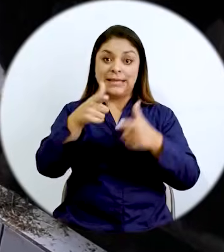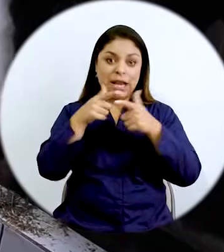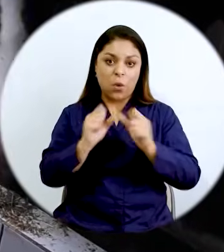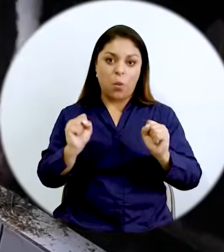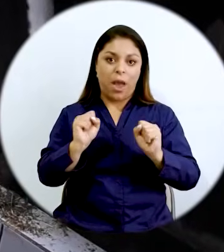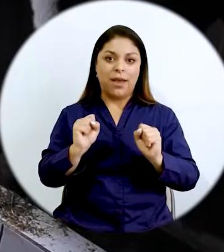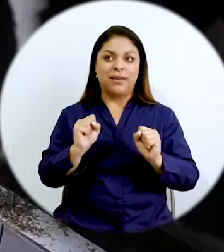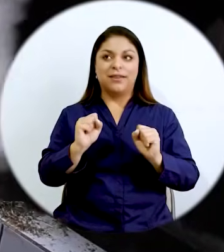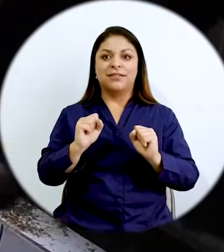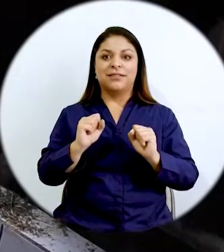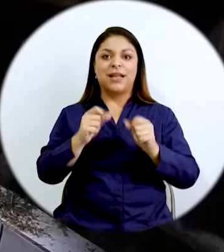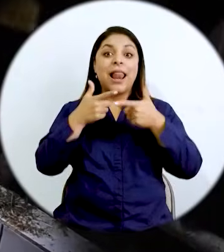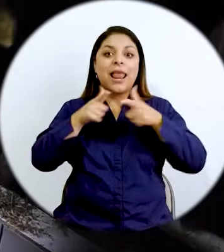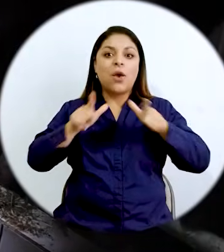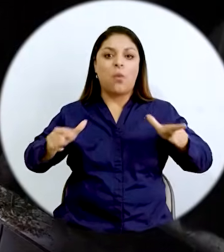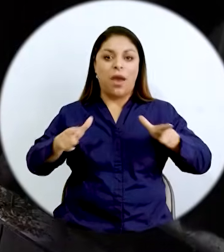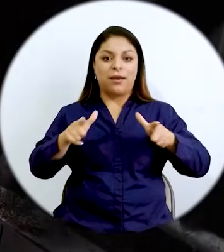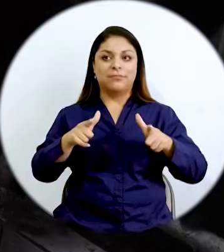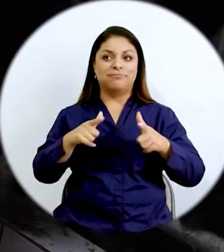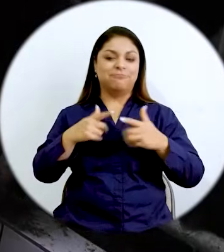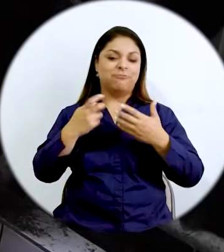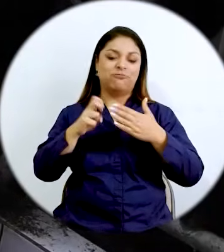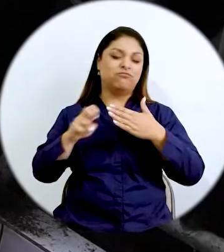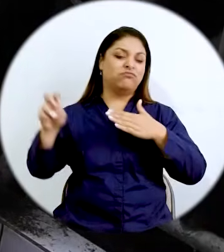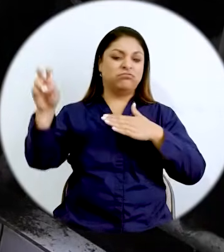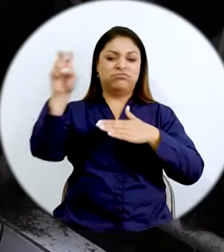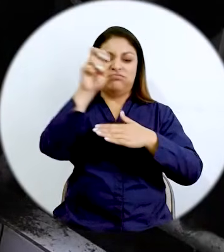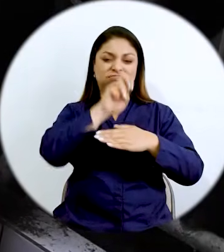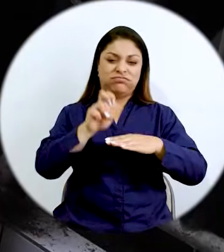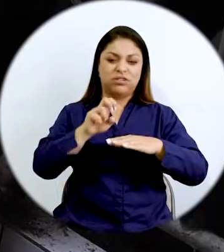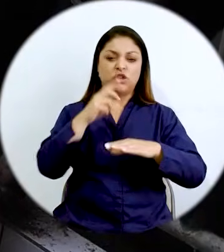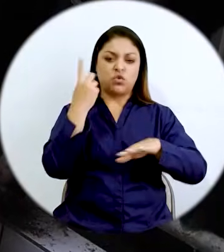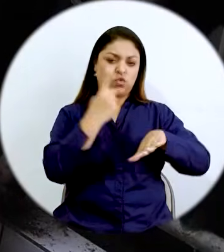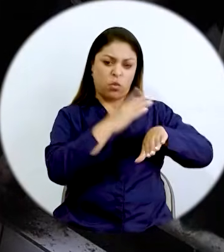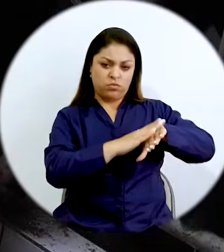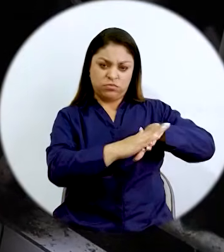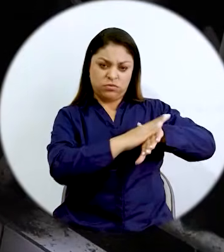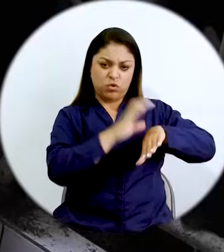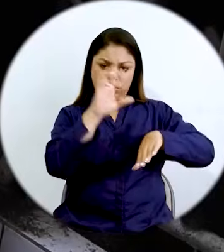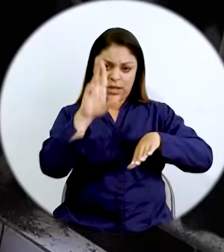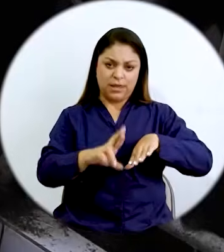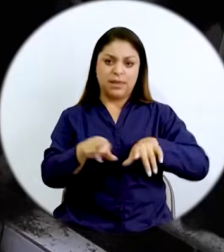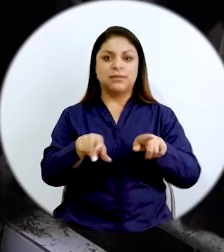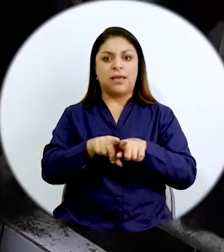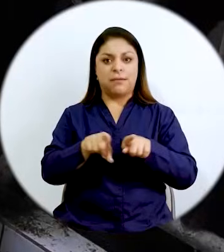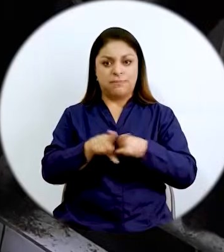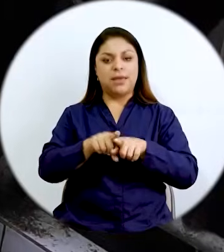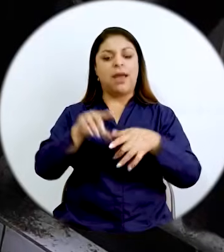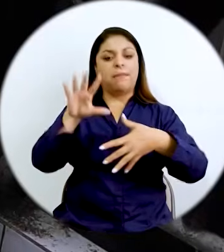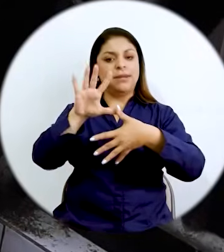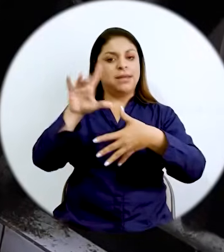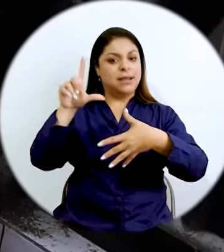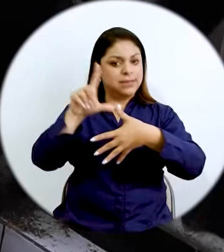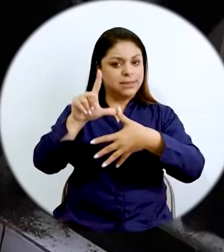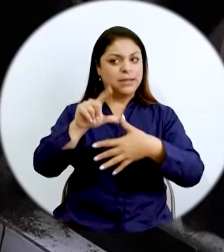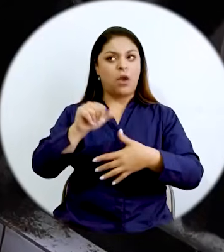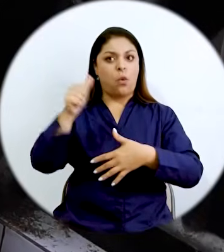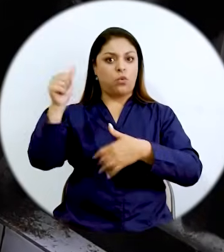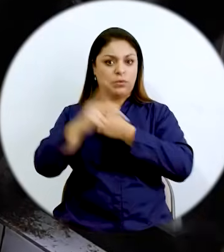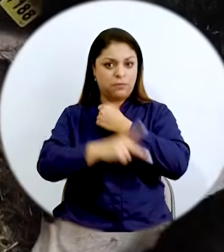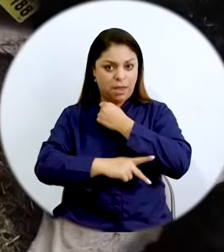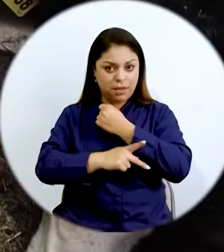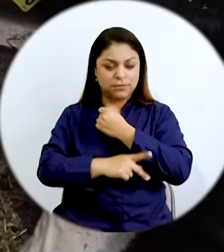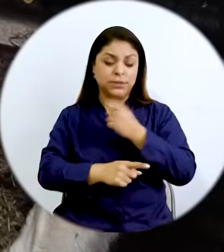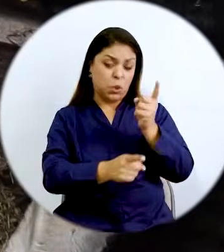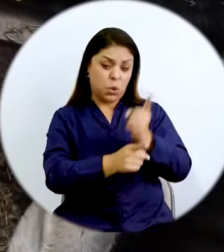que trasciende las fronteras, porque va mucho más allá de Costa Rica. Mencionabas que también tiene presencia importante en América Latina y otros países.